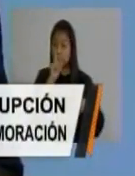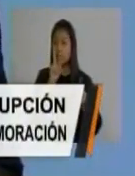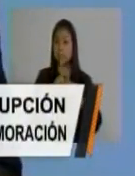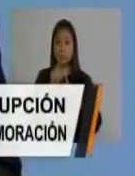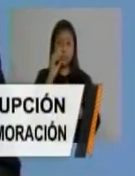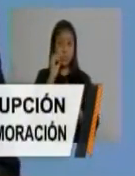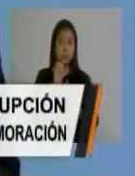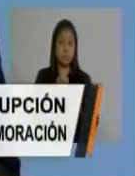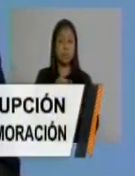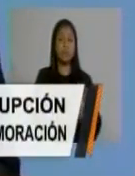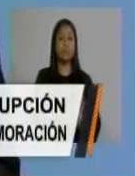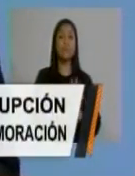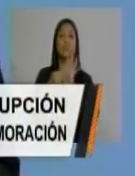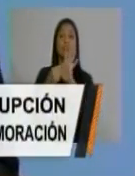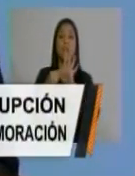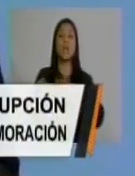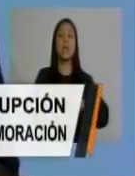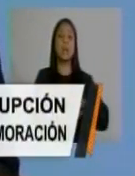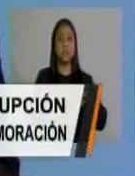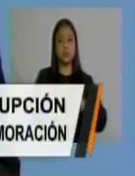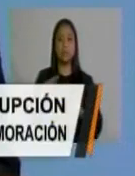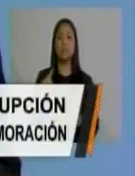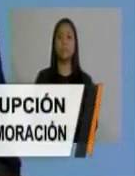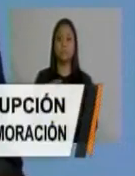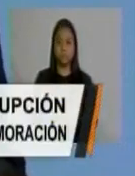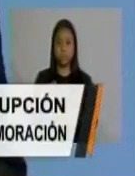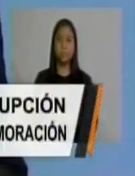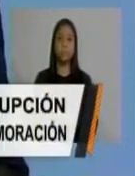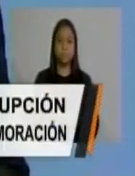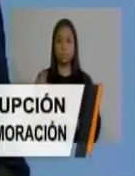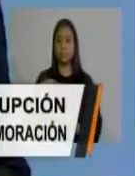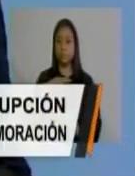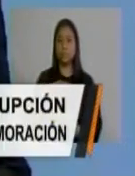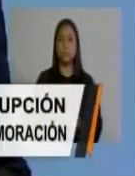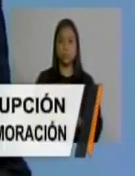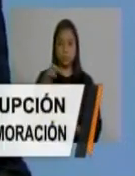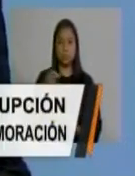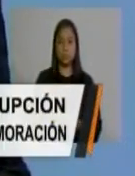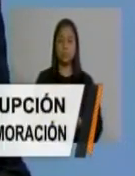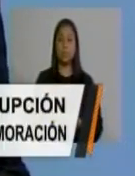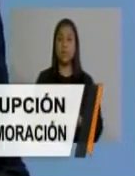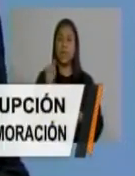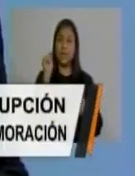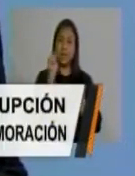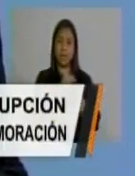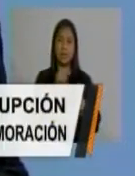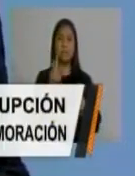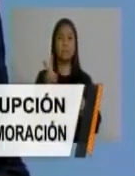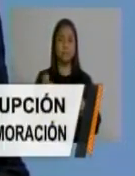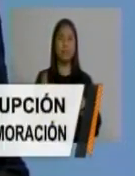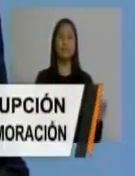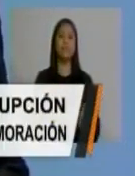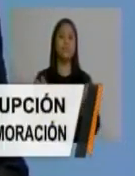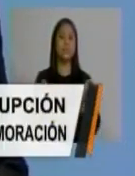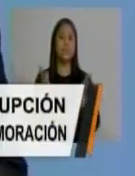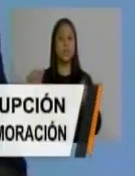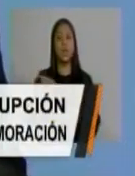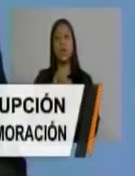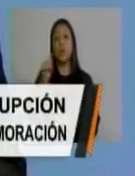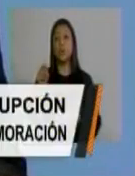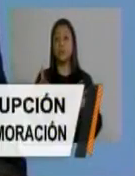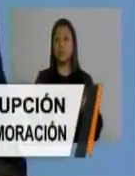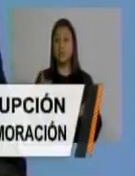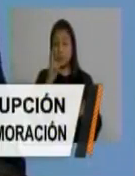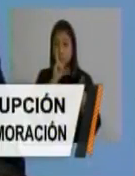propósito de resaltar acciones positivas en nuestros países. Esos aspectos que nos hacen destacar entre otros y que han sido